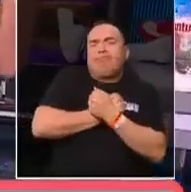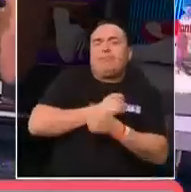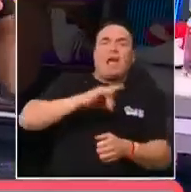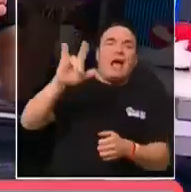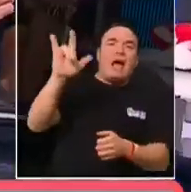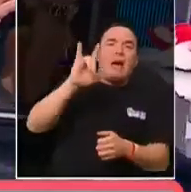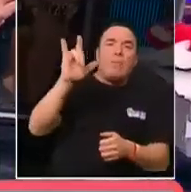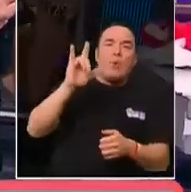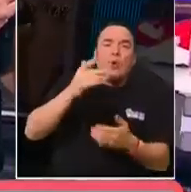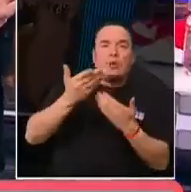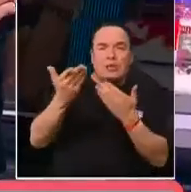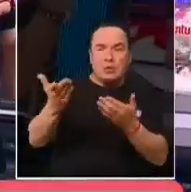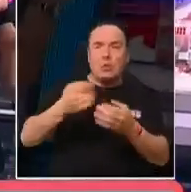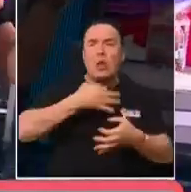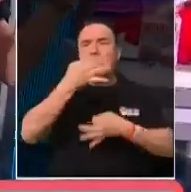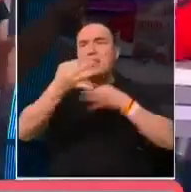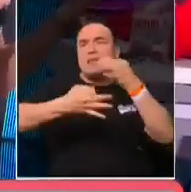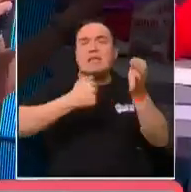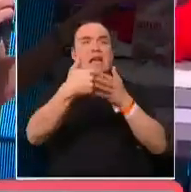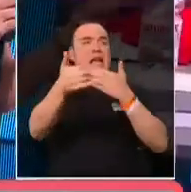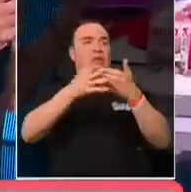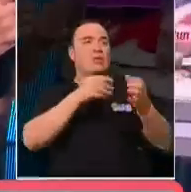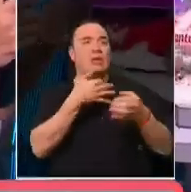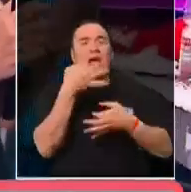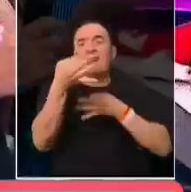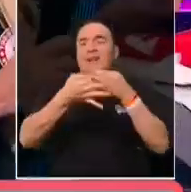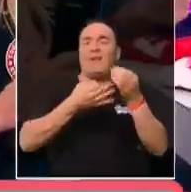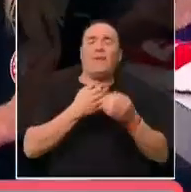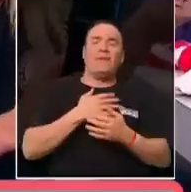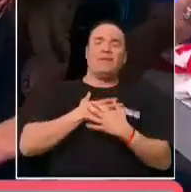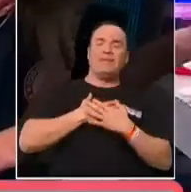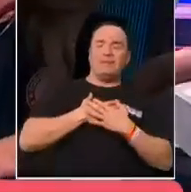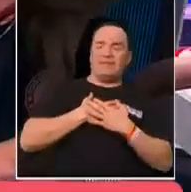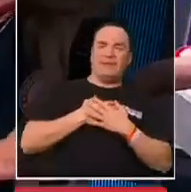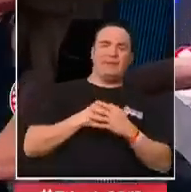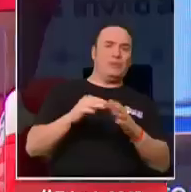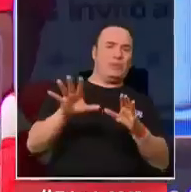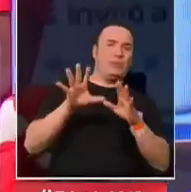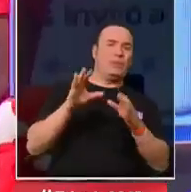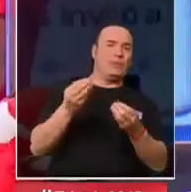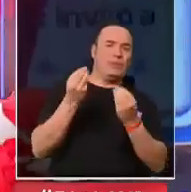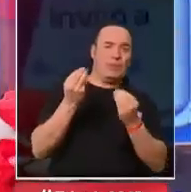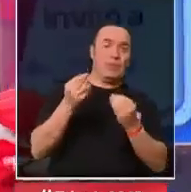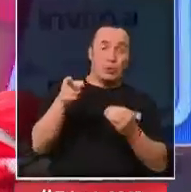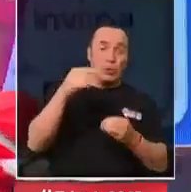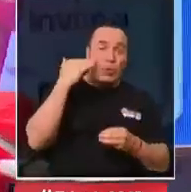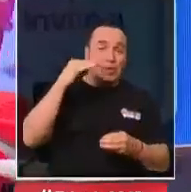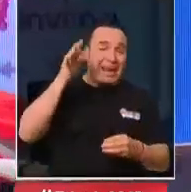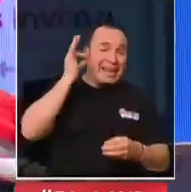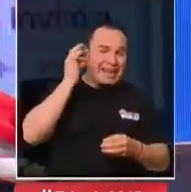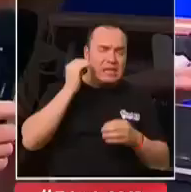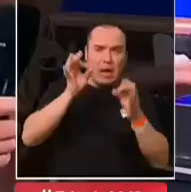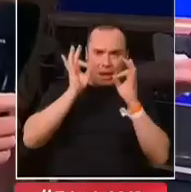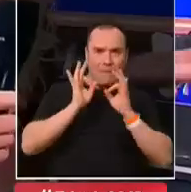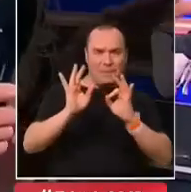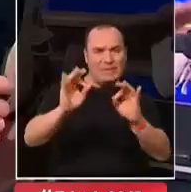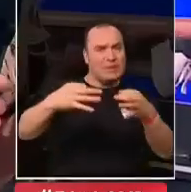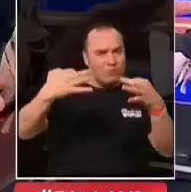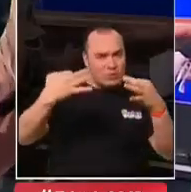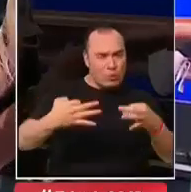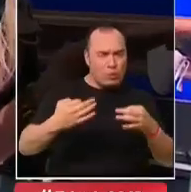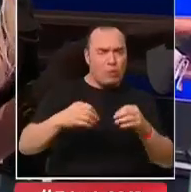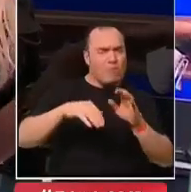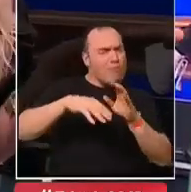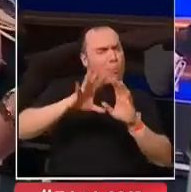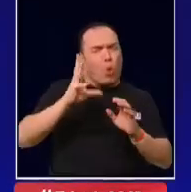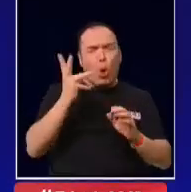expresas con una claridad y con un vocabulario extraordinario. Eres una niñita muy especial. Muy,